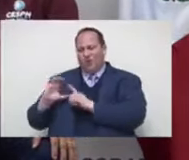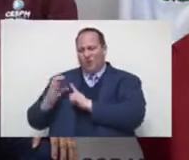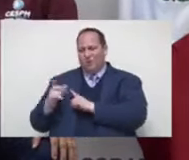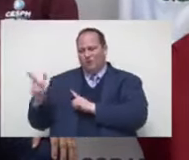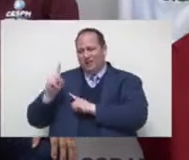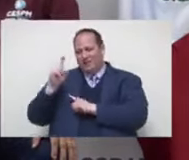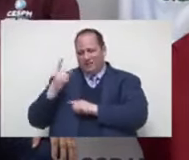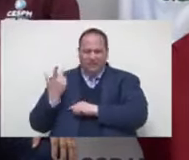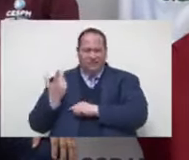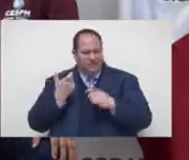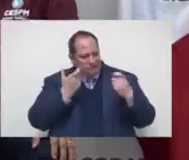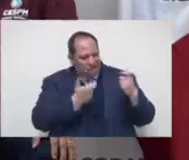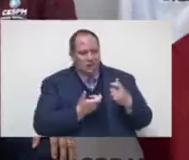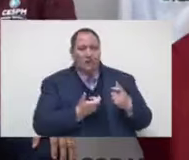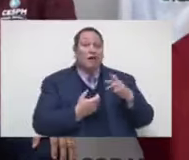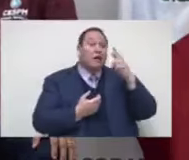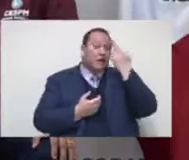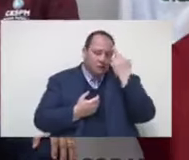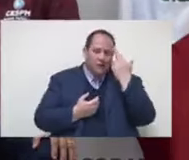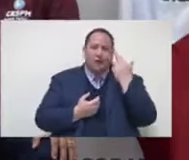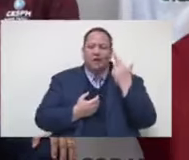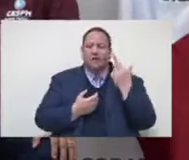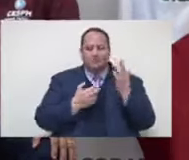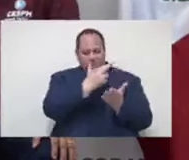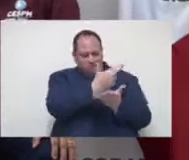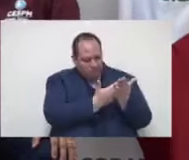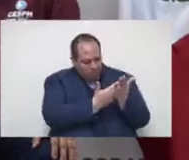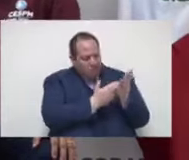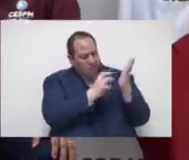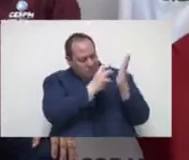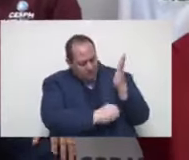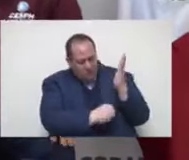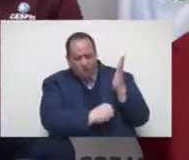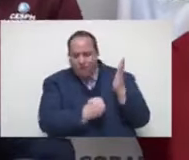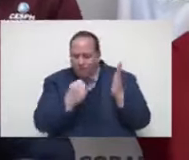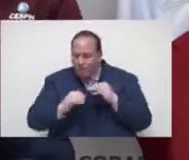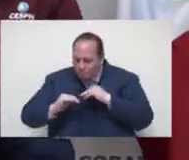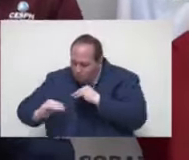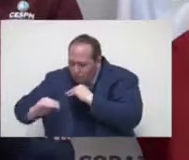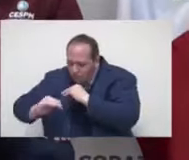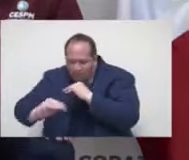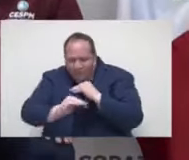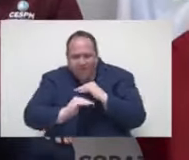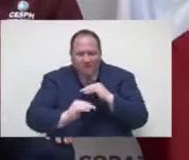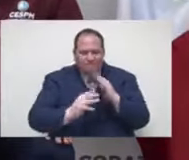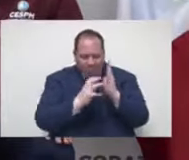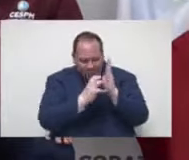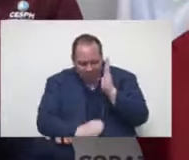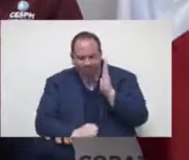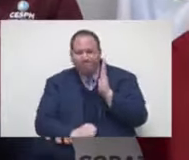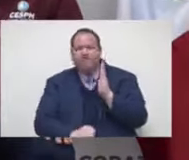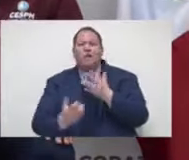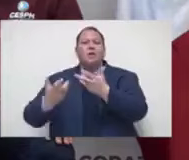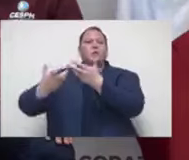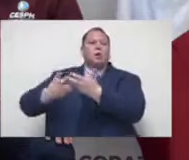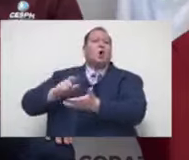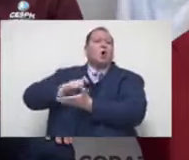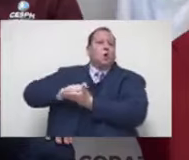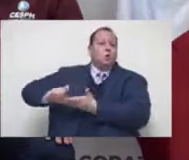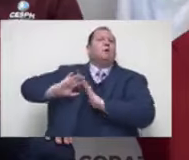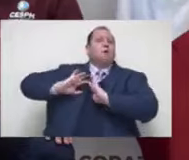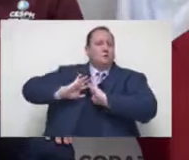recordando que siempre hay una aportación en cada recibo de agua para los pluviales, para mantenimiento, que ya se adquirió este equipo y